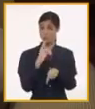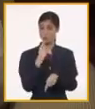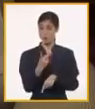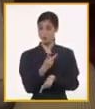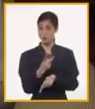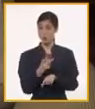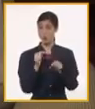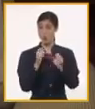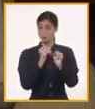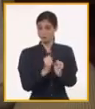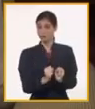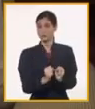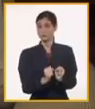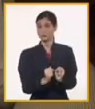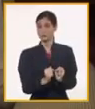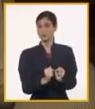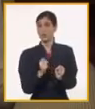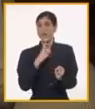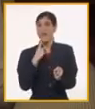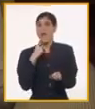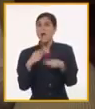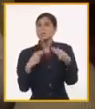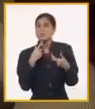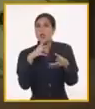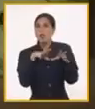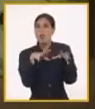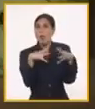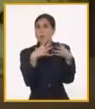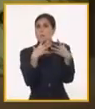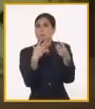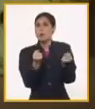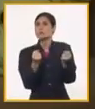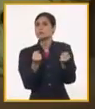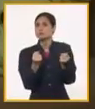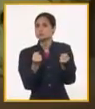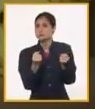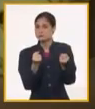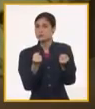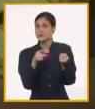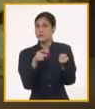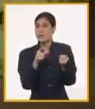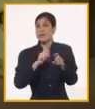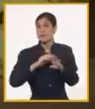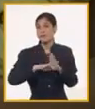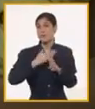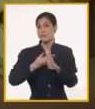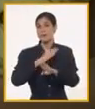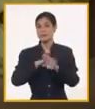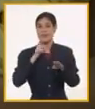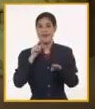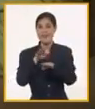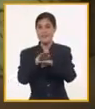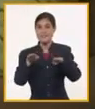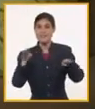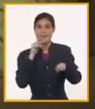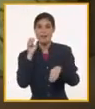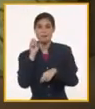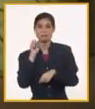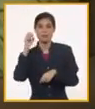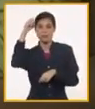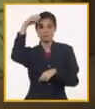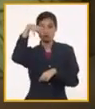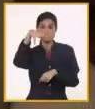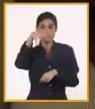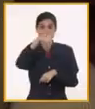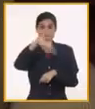luces, etcétera, y que encienda el escenario. Y yo agarré, cogí, me puse al lado del